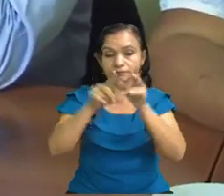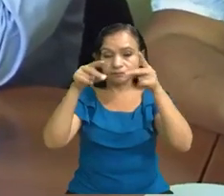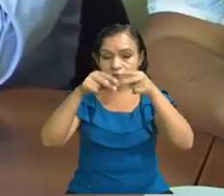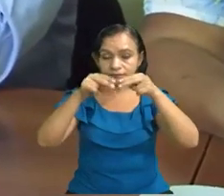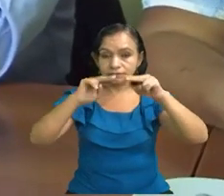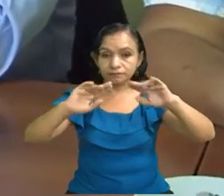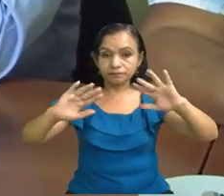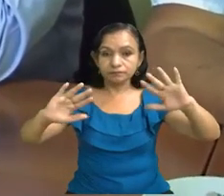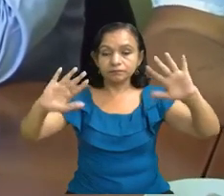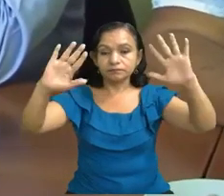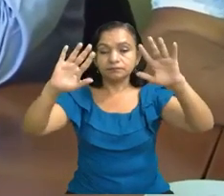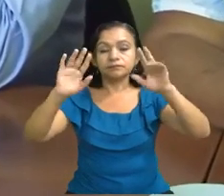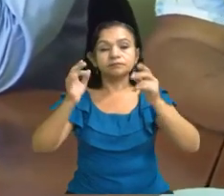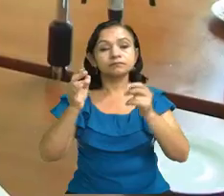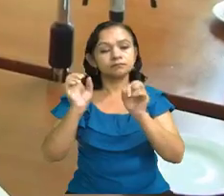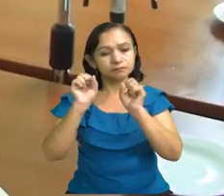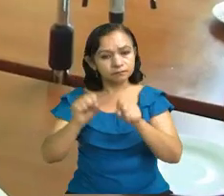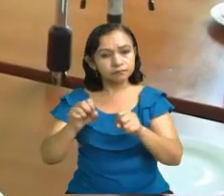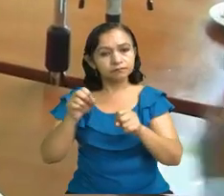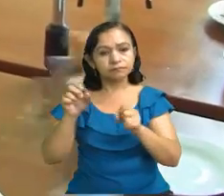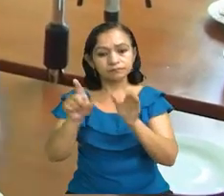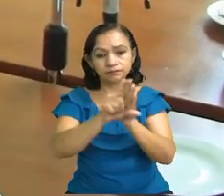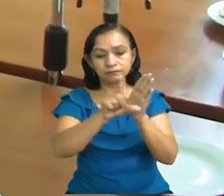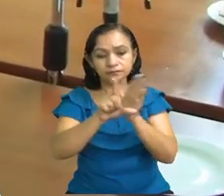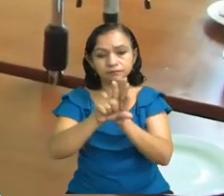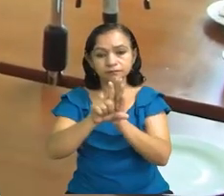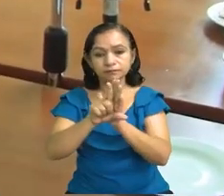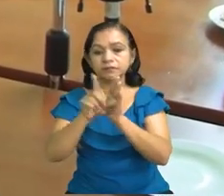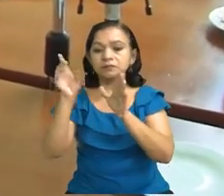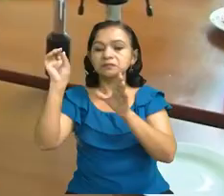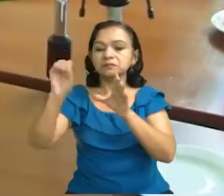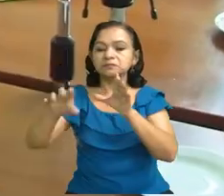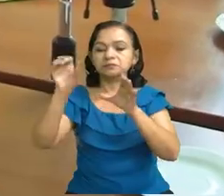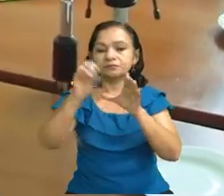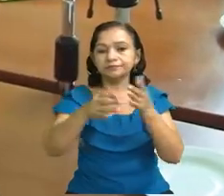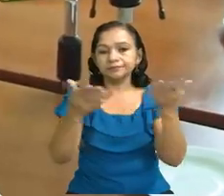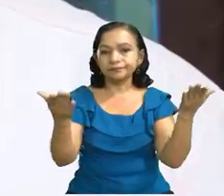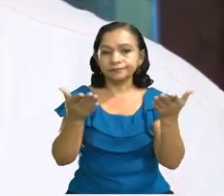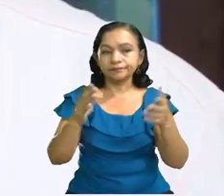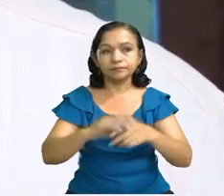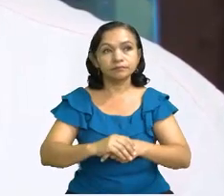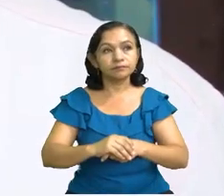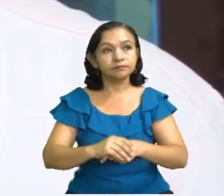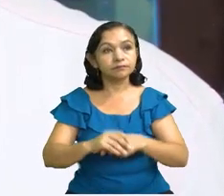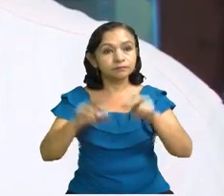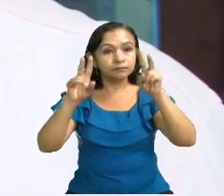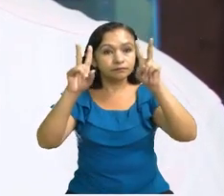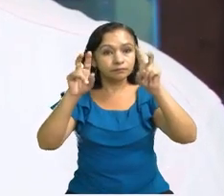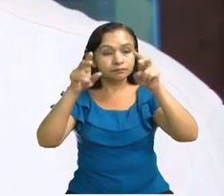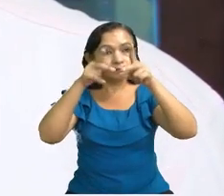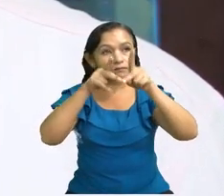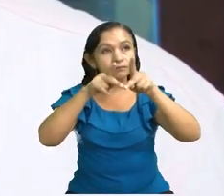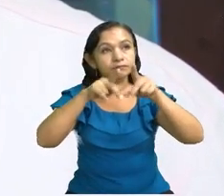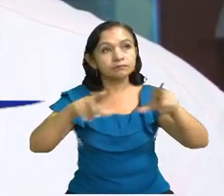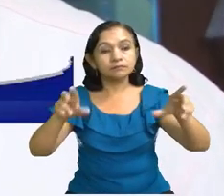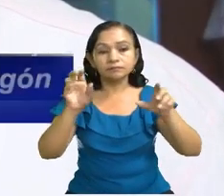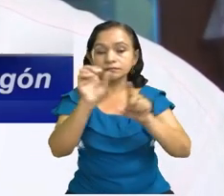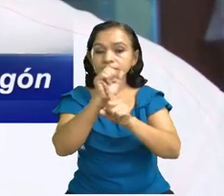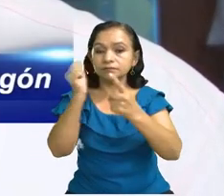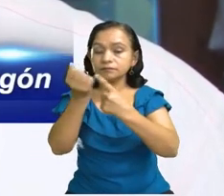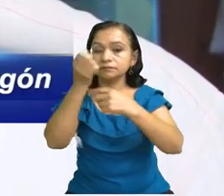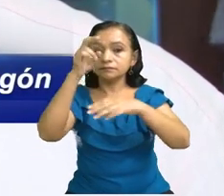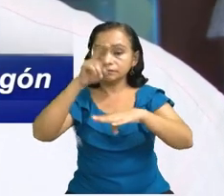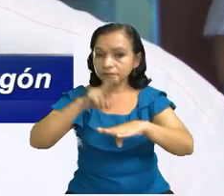Ambiente y los Recursos Naturales y la Ley de los Residuos Sólidos. En base a ese plan general de la Asamblea